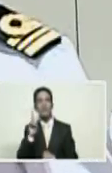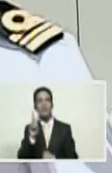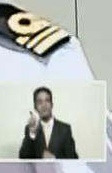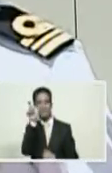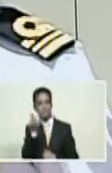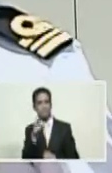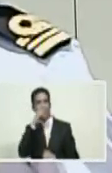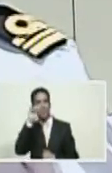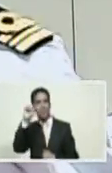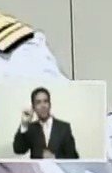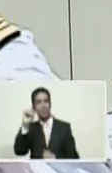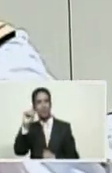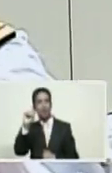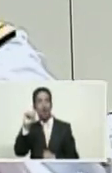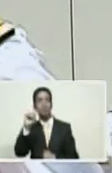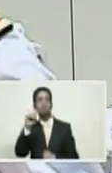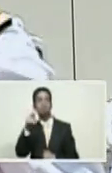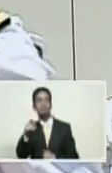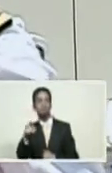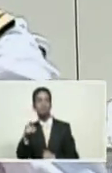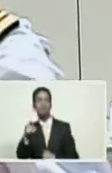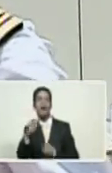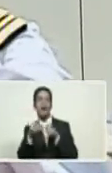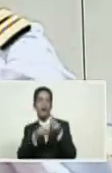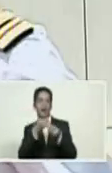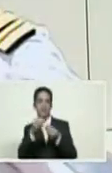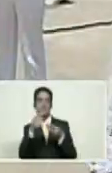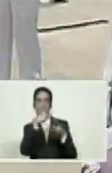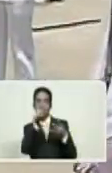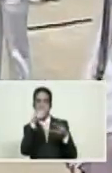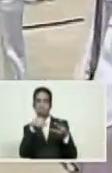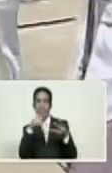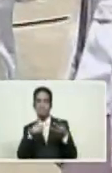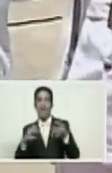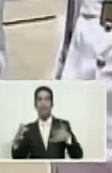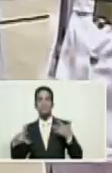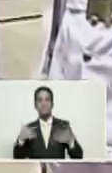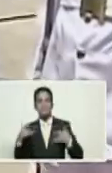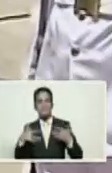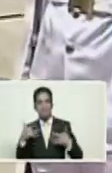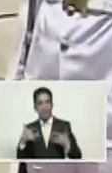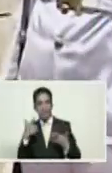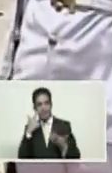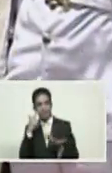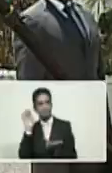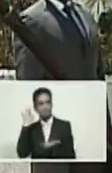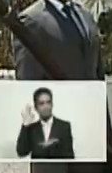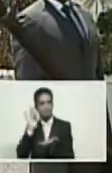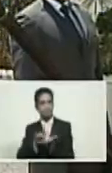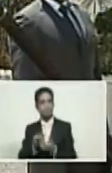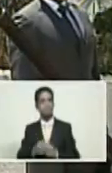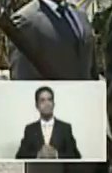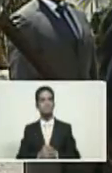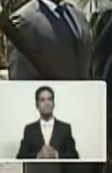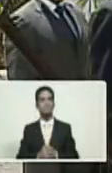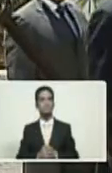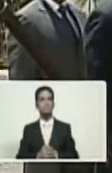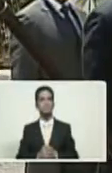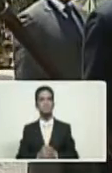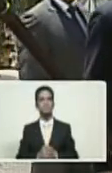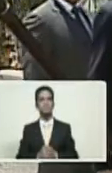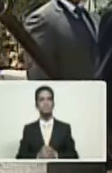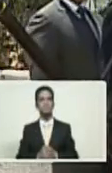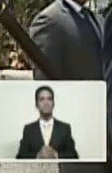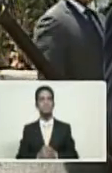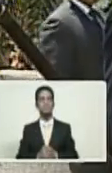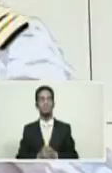Maduro Moros, cumple una importante agenda de actividades como parte de la diplomacia bolivariana de paz. El sol de Venezuela nace en el Esequibo. Nace